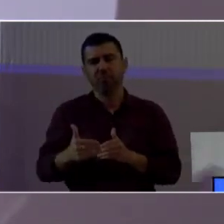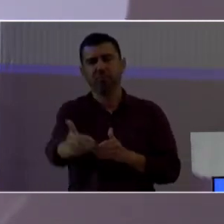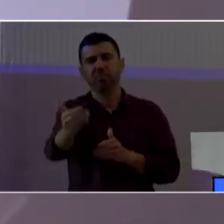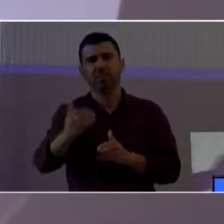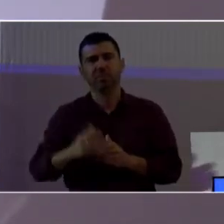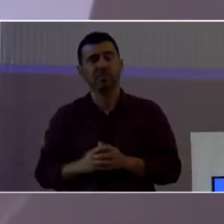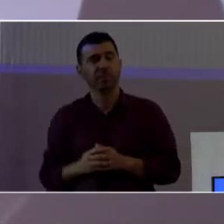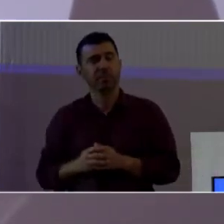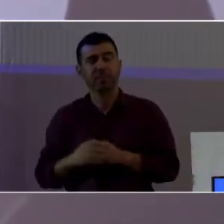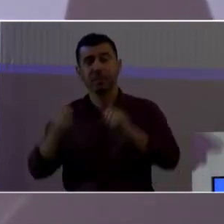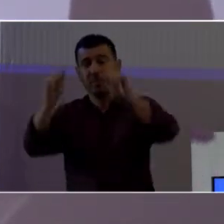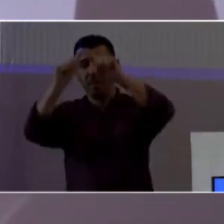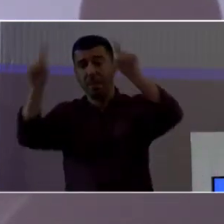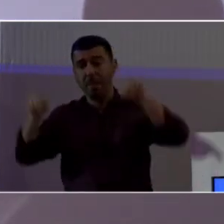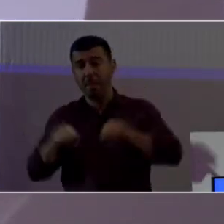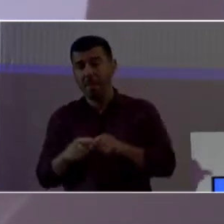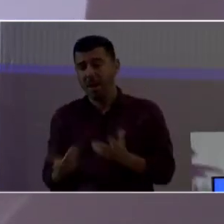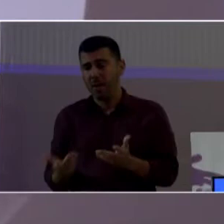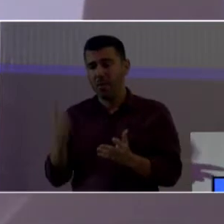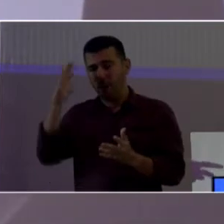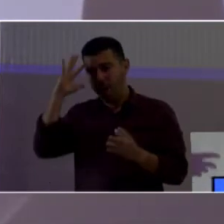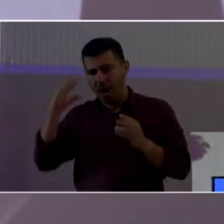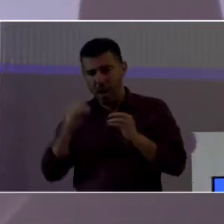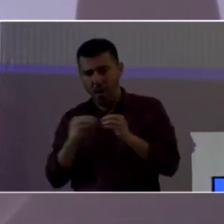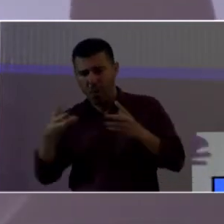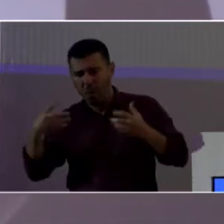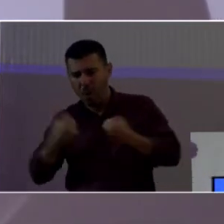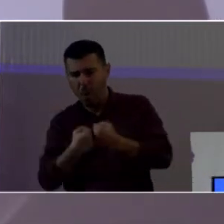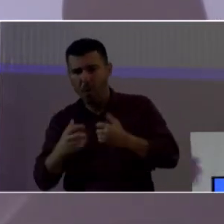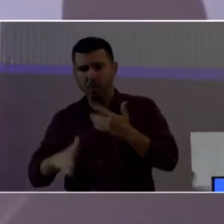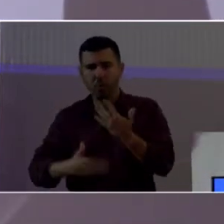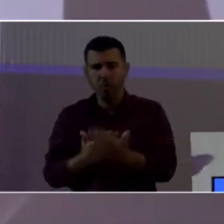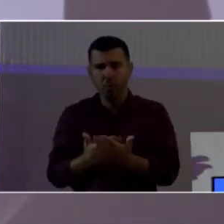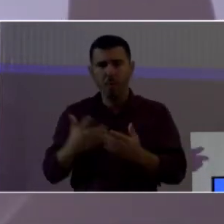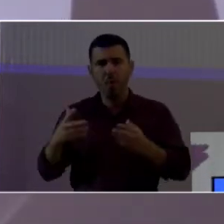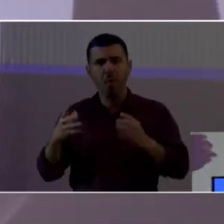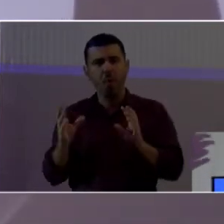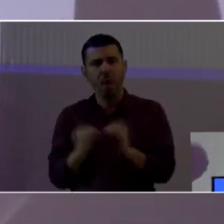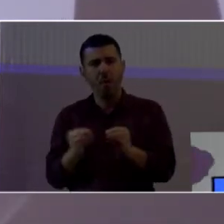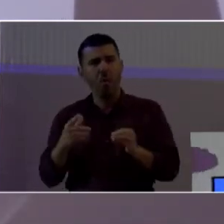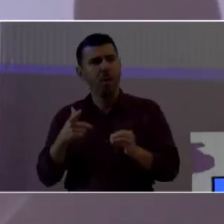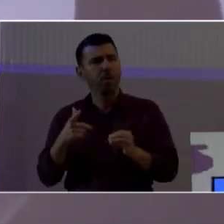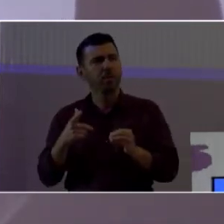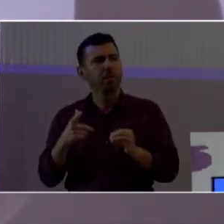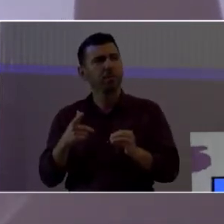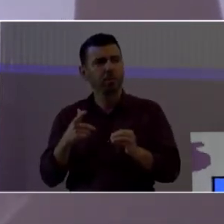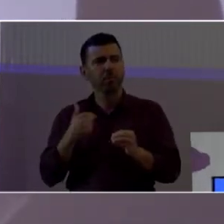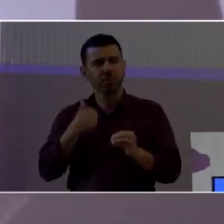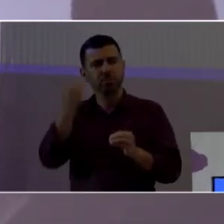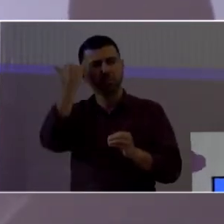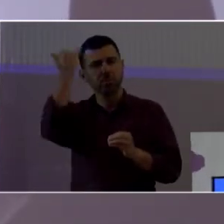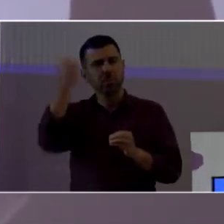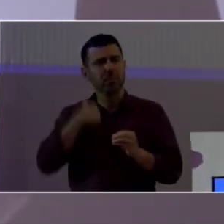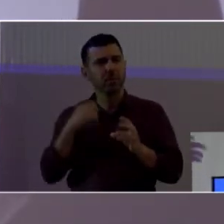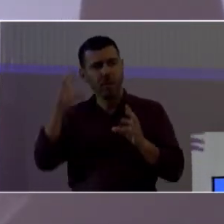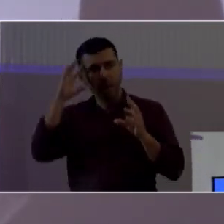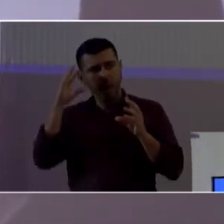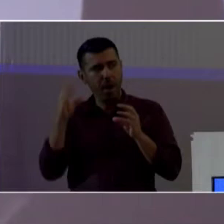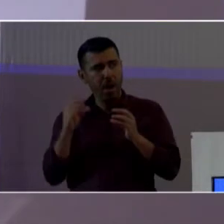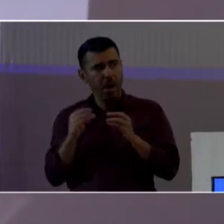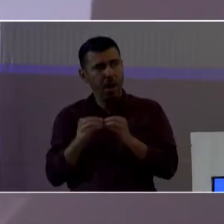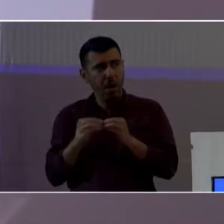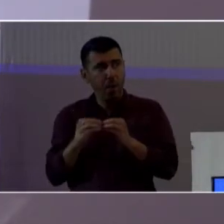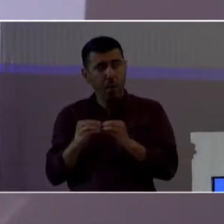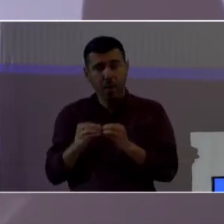marco de la implementación de los acuerdos, generamos nuestro proyecto. Generamos la formulación de ese